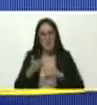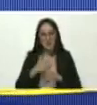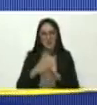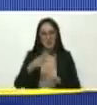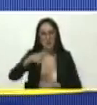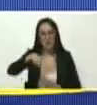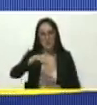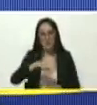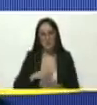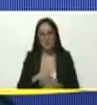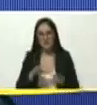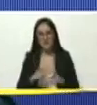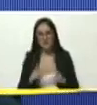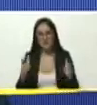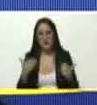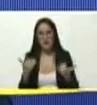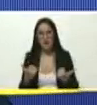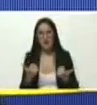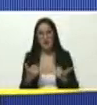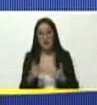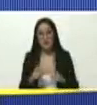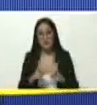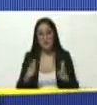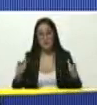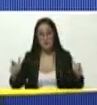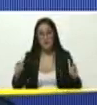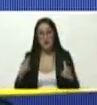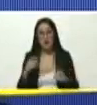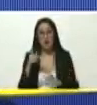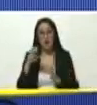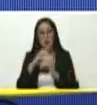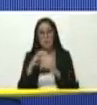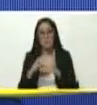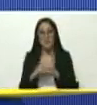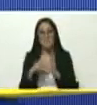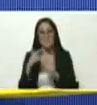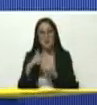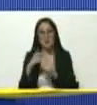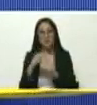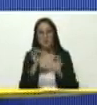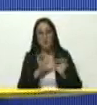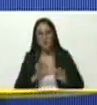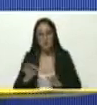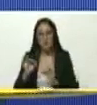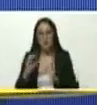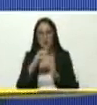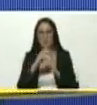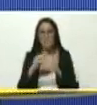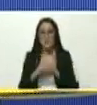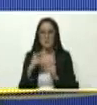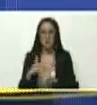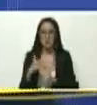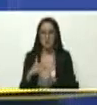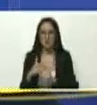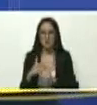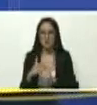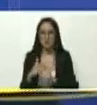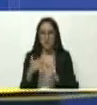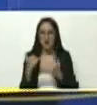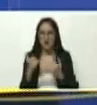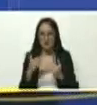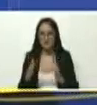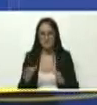secretario general. Vamos a la expansión de la OPEP Plus, vamos a la consolidación de la OPEP Plus y vamos a llevar las